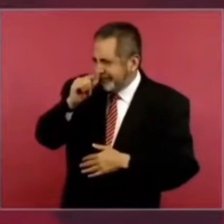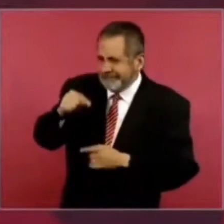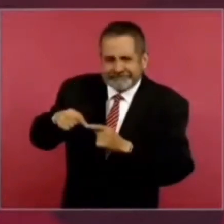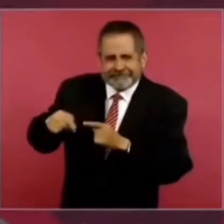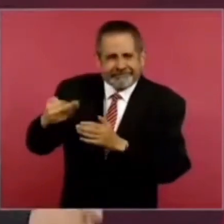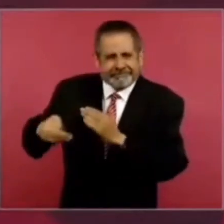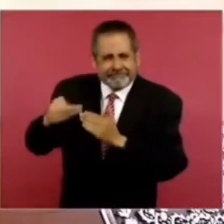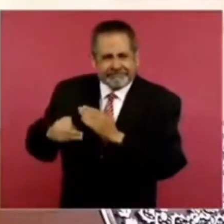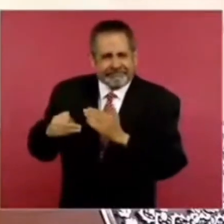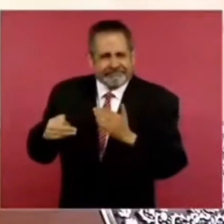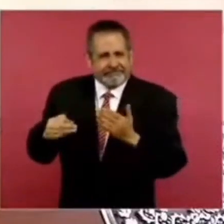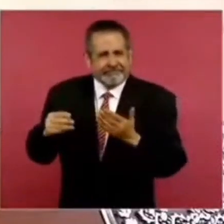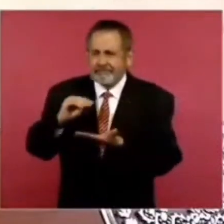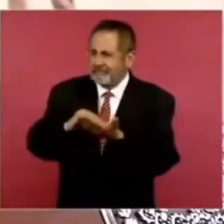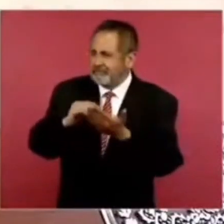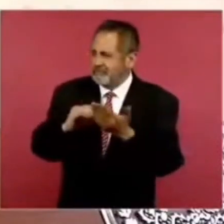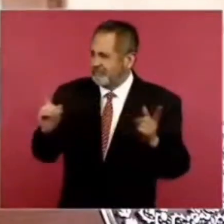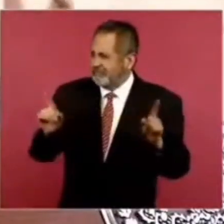Todavía